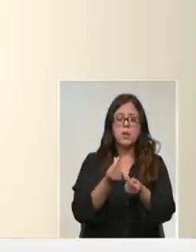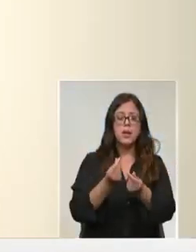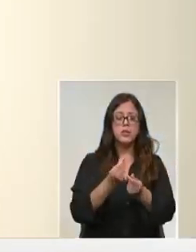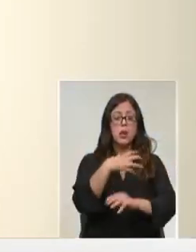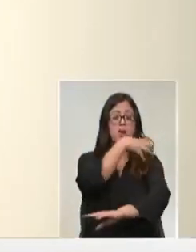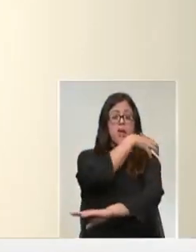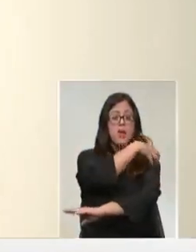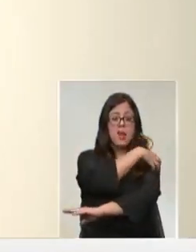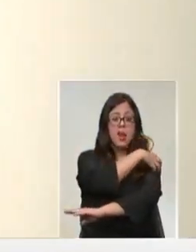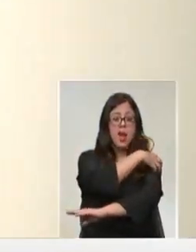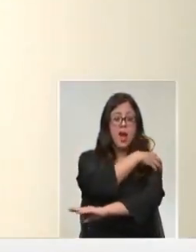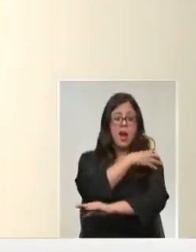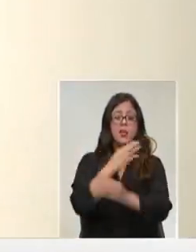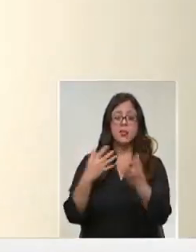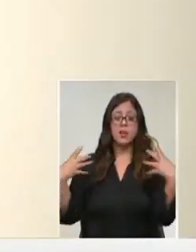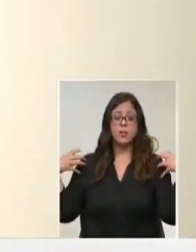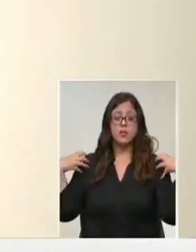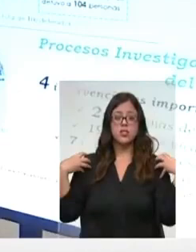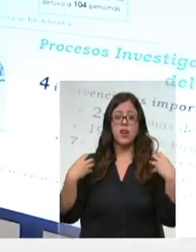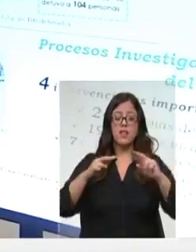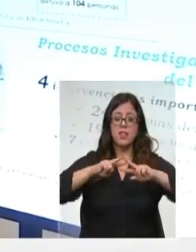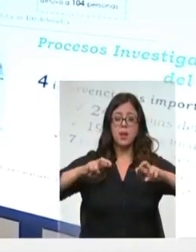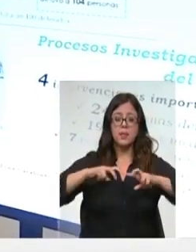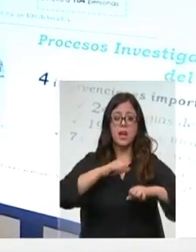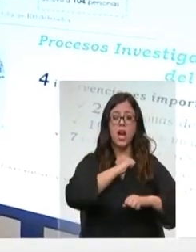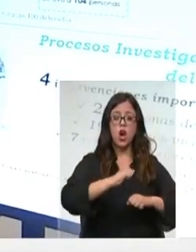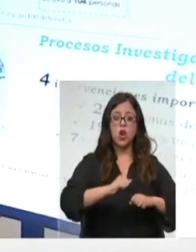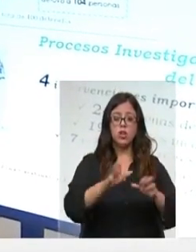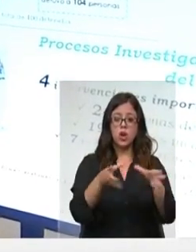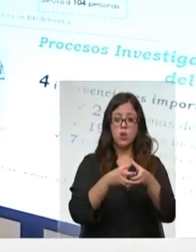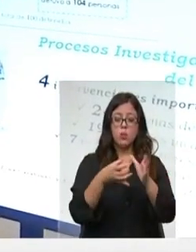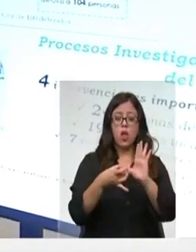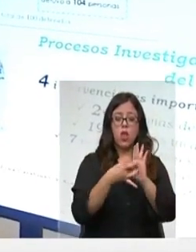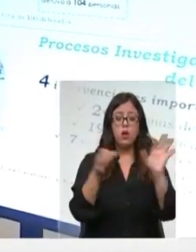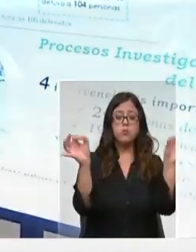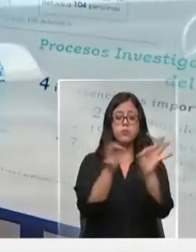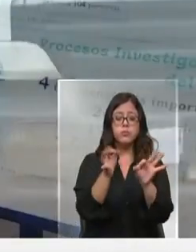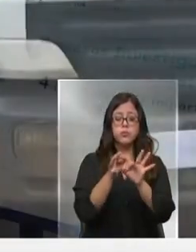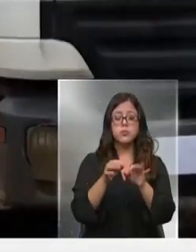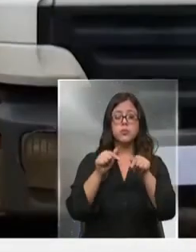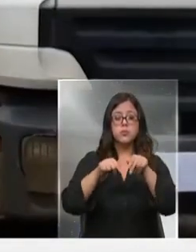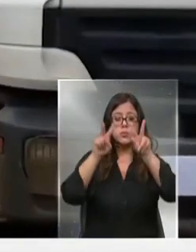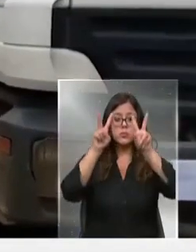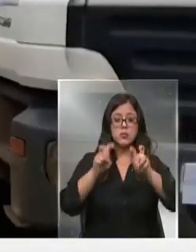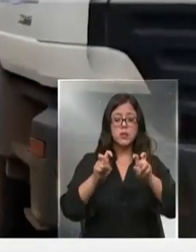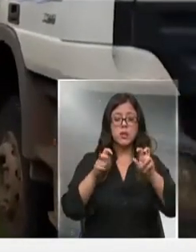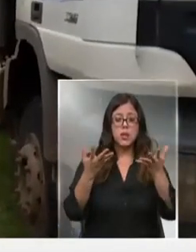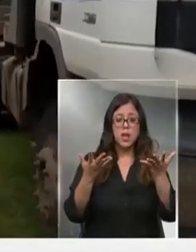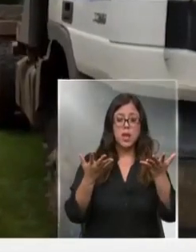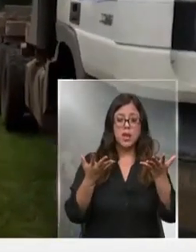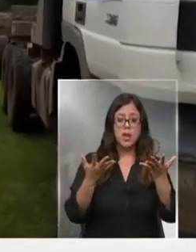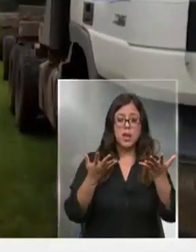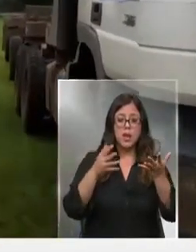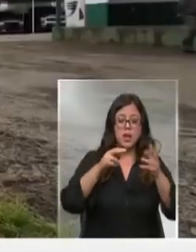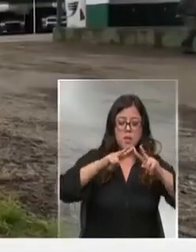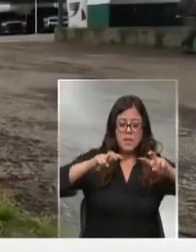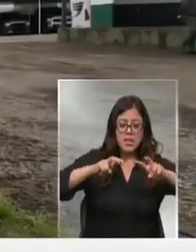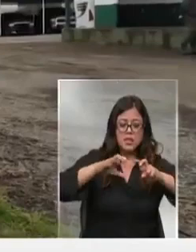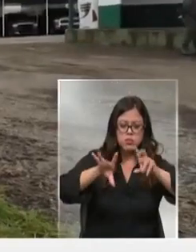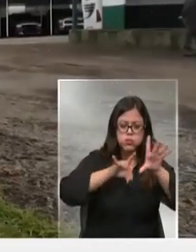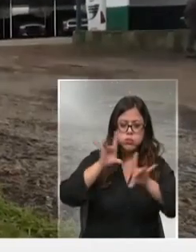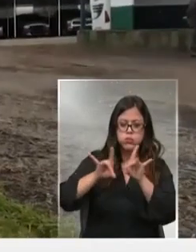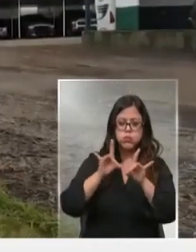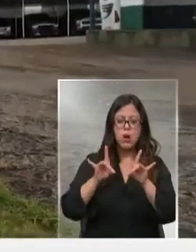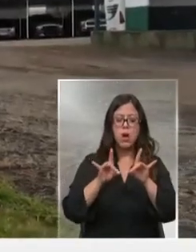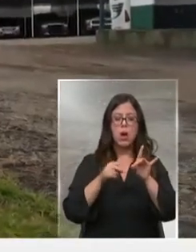Sinfuentes, quien lidera la investigación en contra de esta banda delictual, explica que al efectuar las incautaciones se dan cuenta del